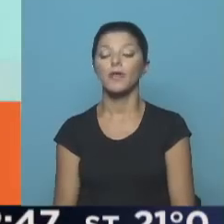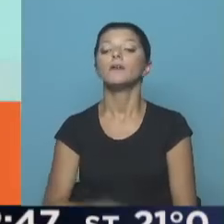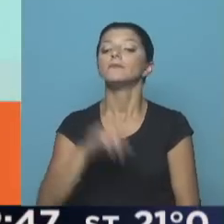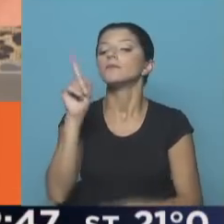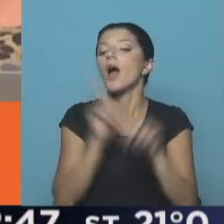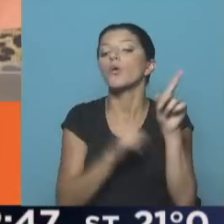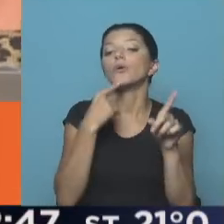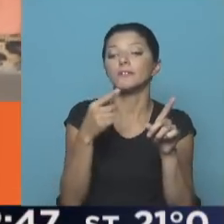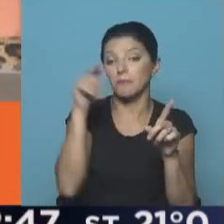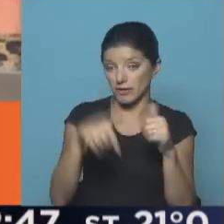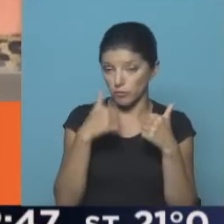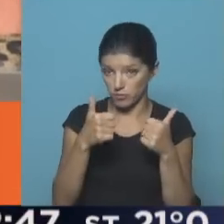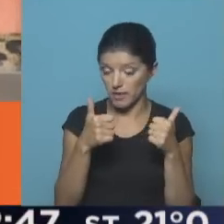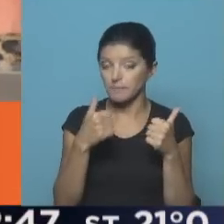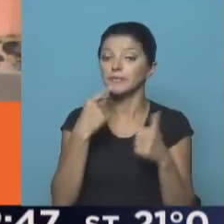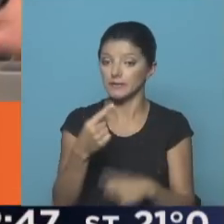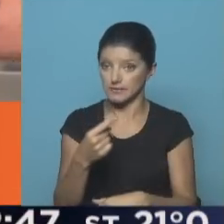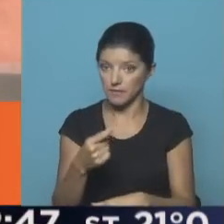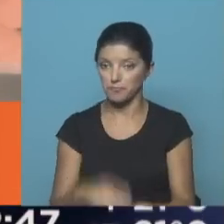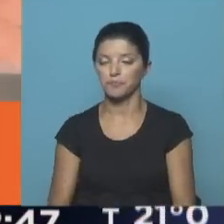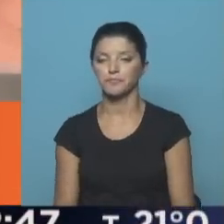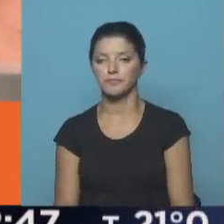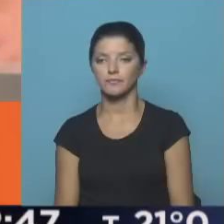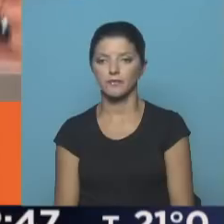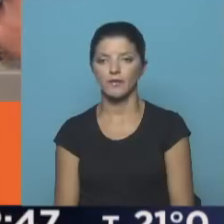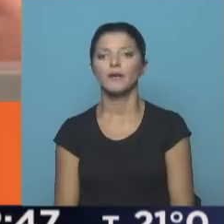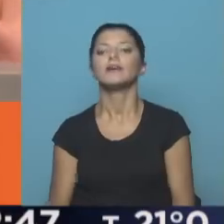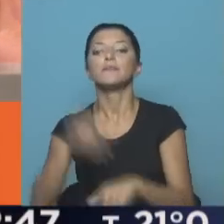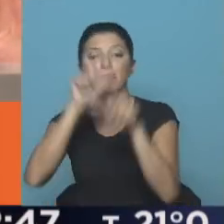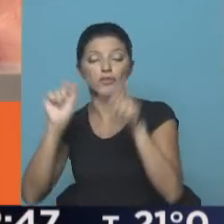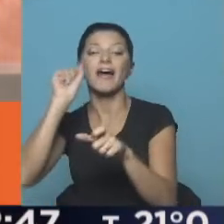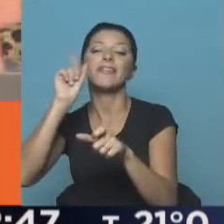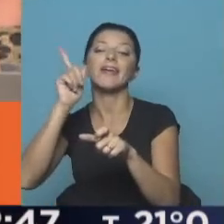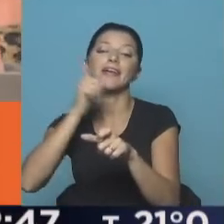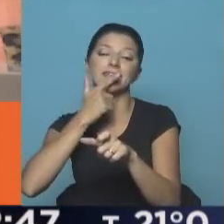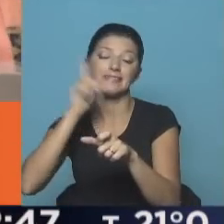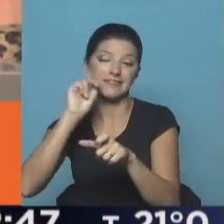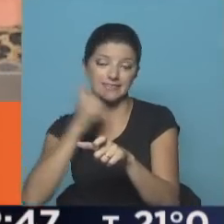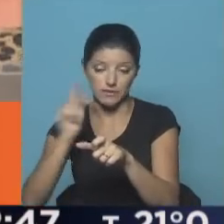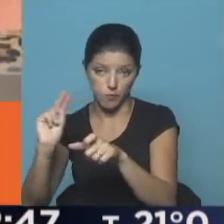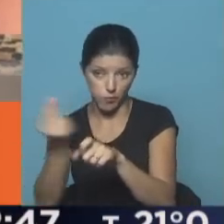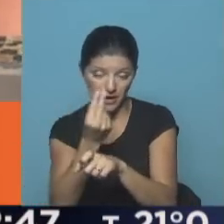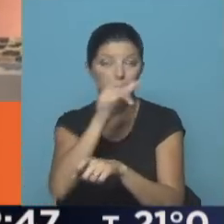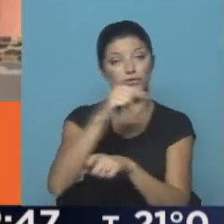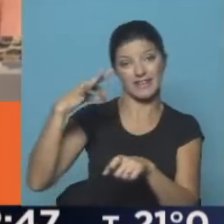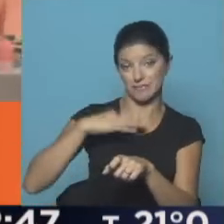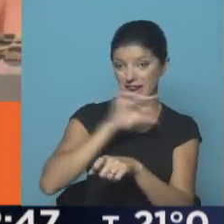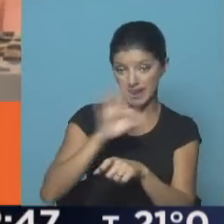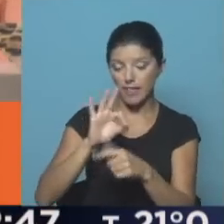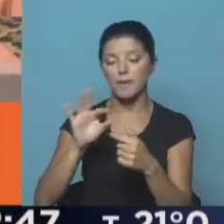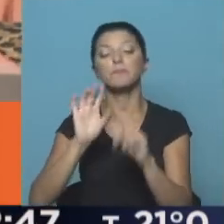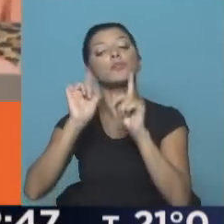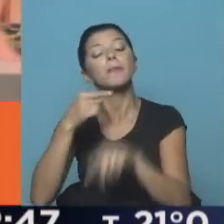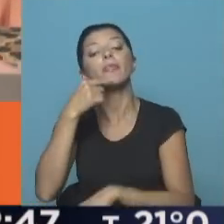decir que esto es exitoso es, además de la muerte exclusiva de islamistas y de que no habría muertos civiles, dicen que, por